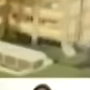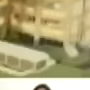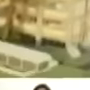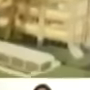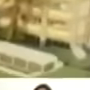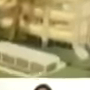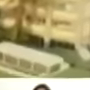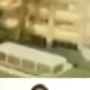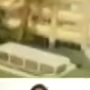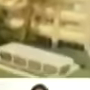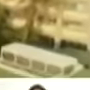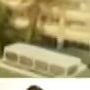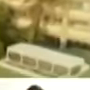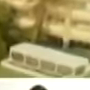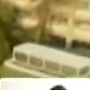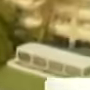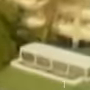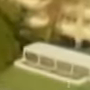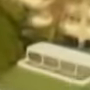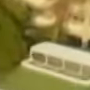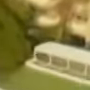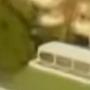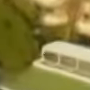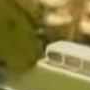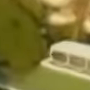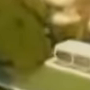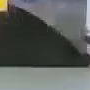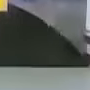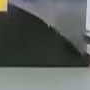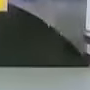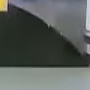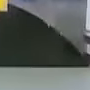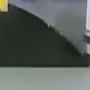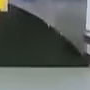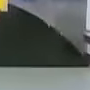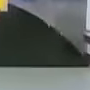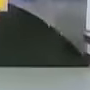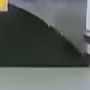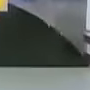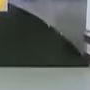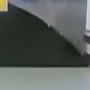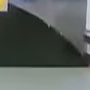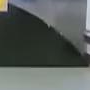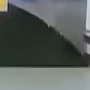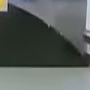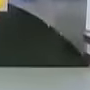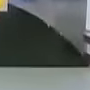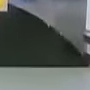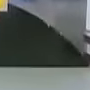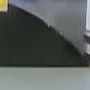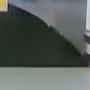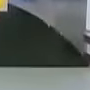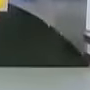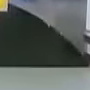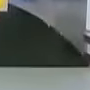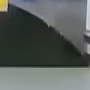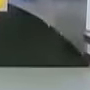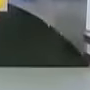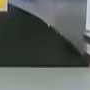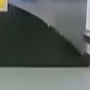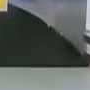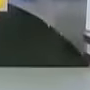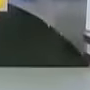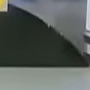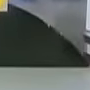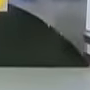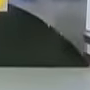con esta información devolvemos nuevamente el pase a los estudios adelante Gracias Carlos por esta información en vivo y directo en el